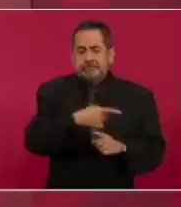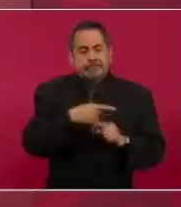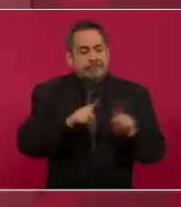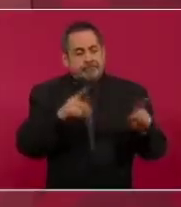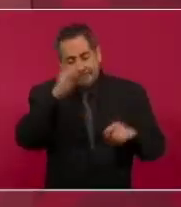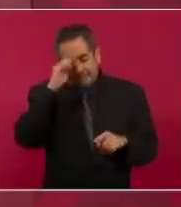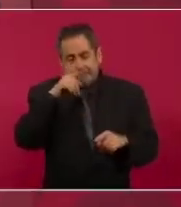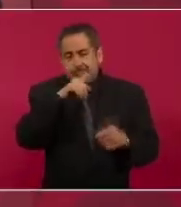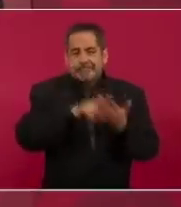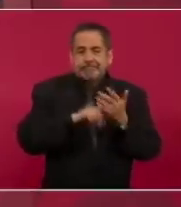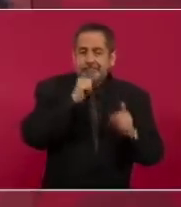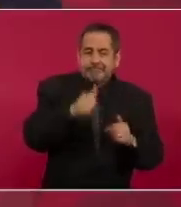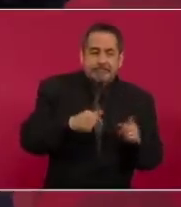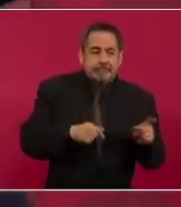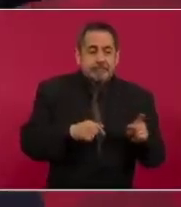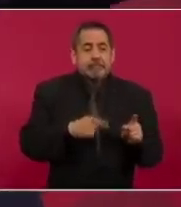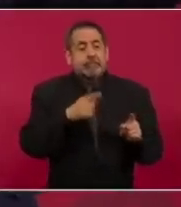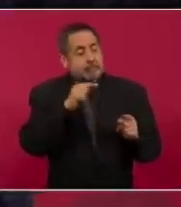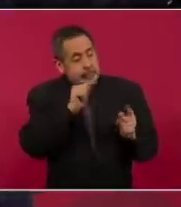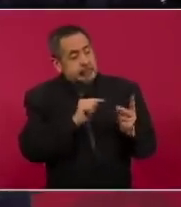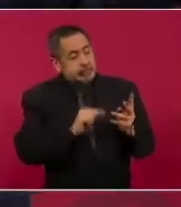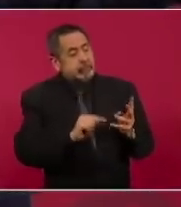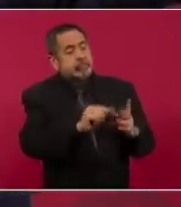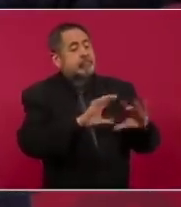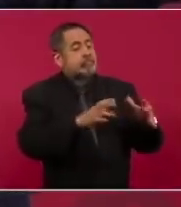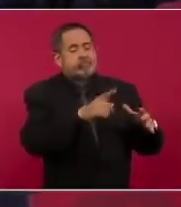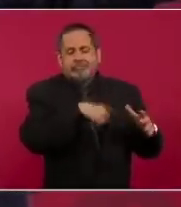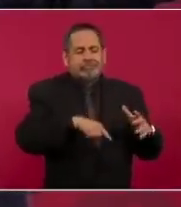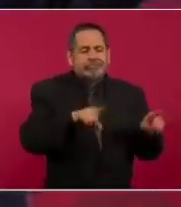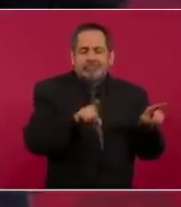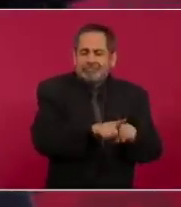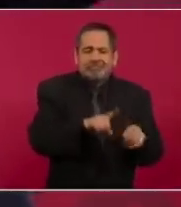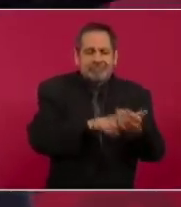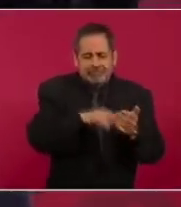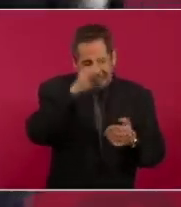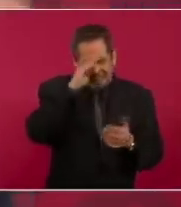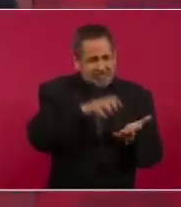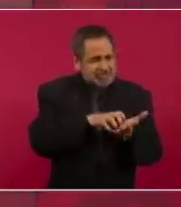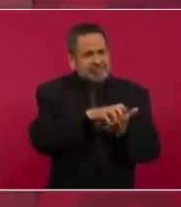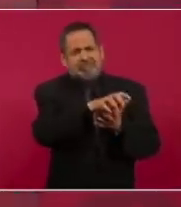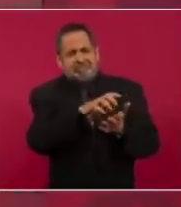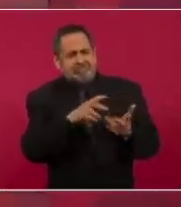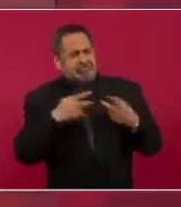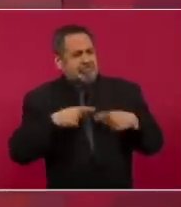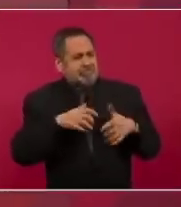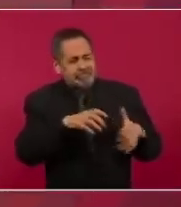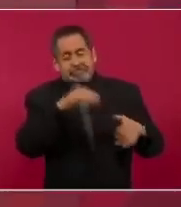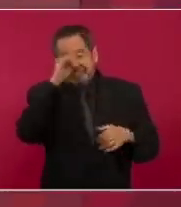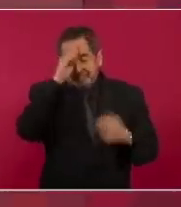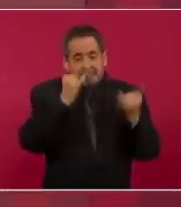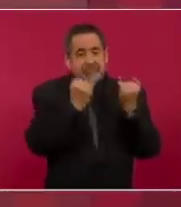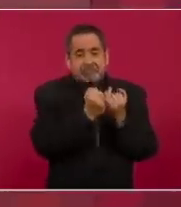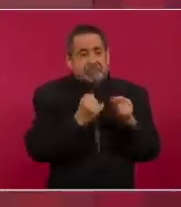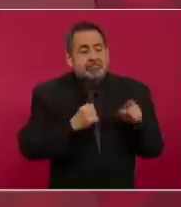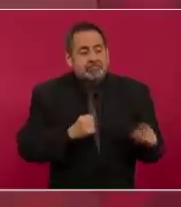él, son los conservadores, son millones